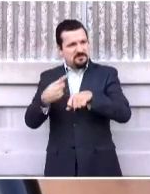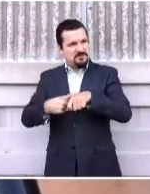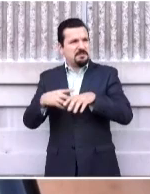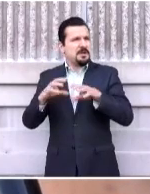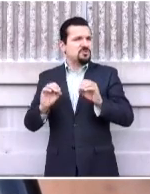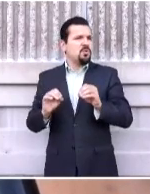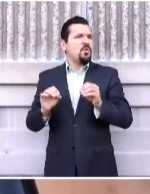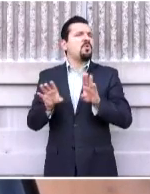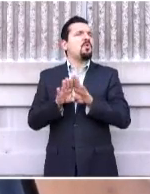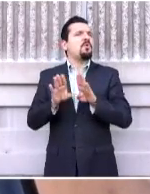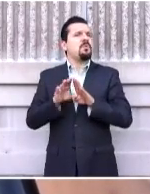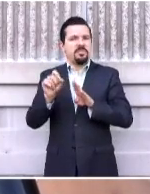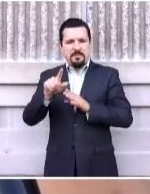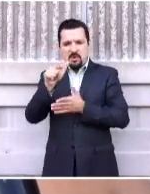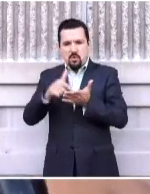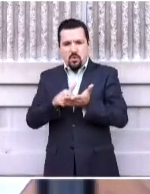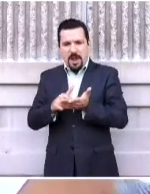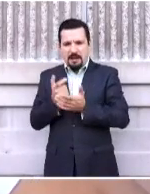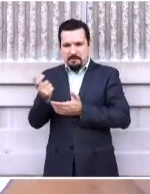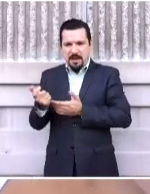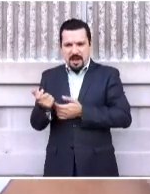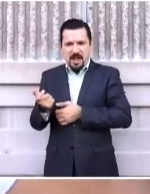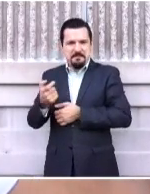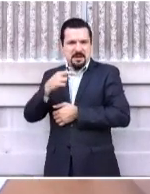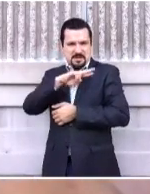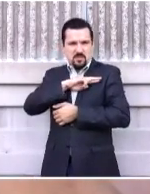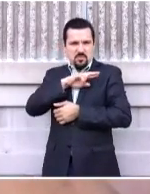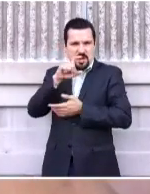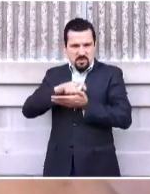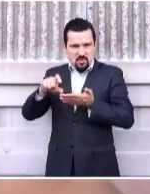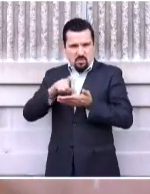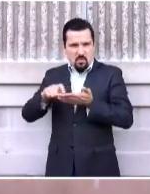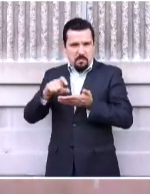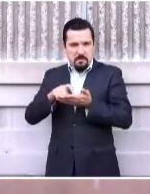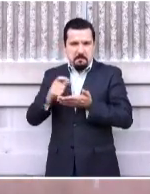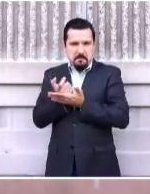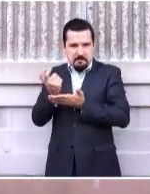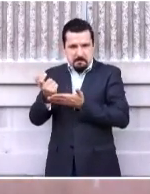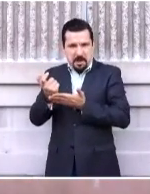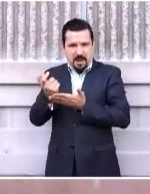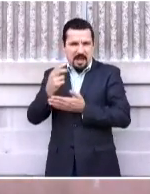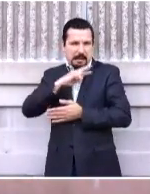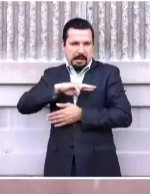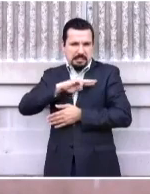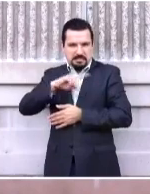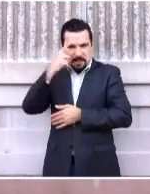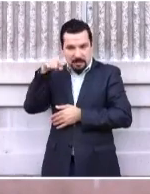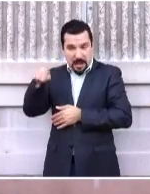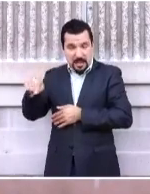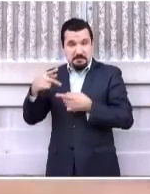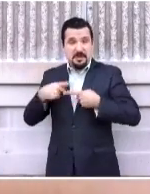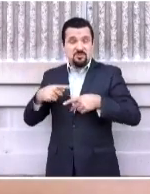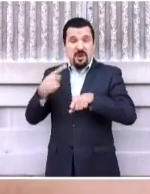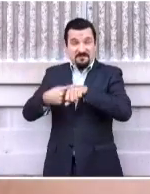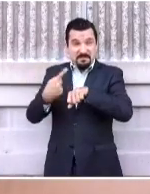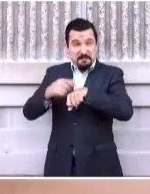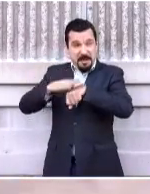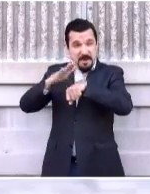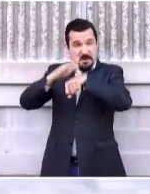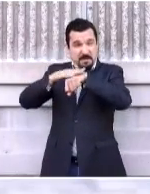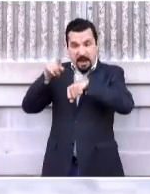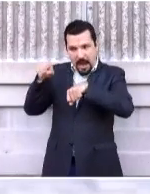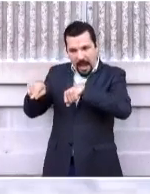contratación de estos espacios privados también para la... Sí, por supuesto, está trabajando intensamente el Comité Mixto de Economía y Salud